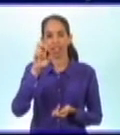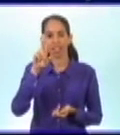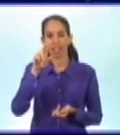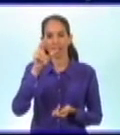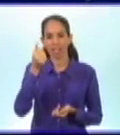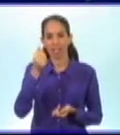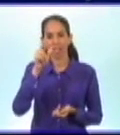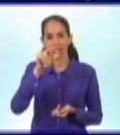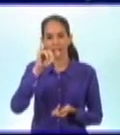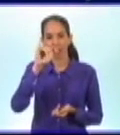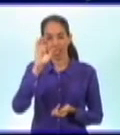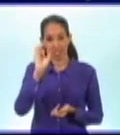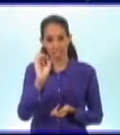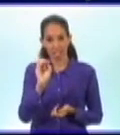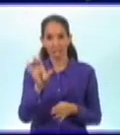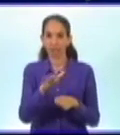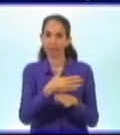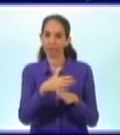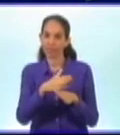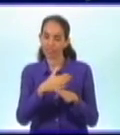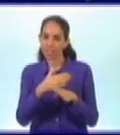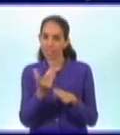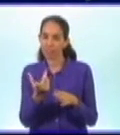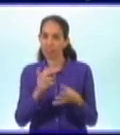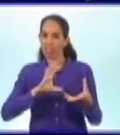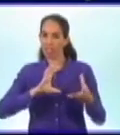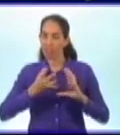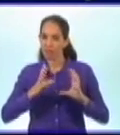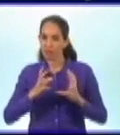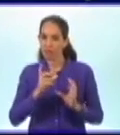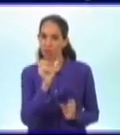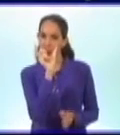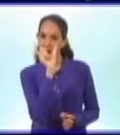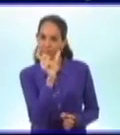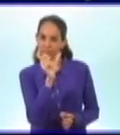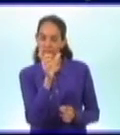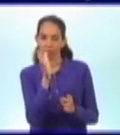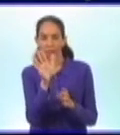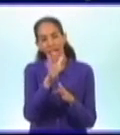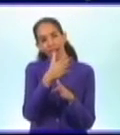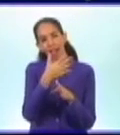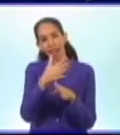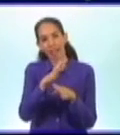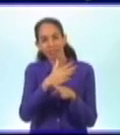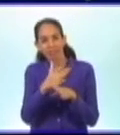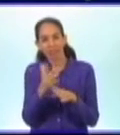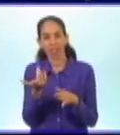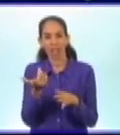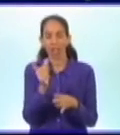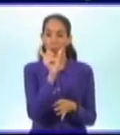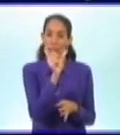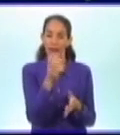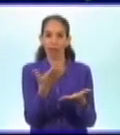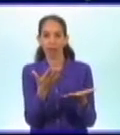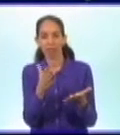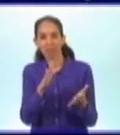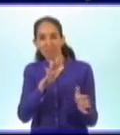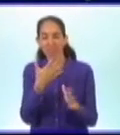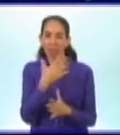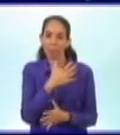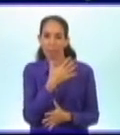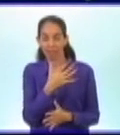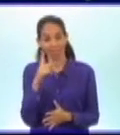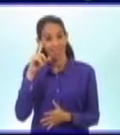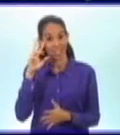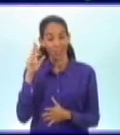diferentes recursos expresivos como las metáforas, el símil, la personificación y otros que estudiarán